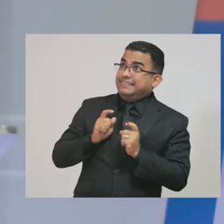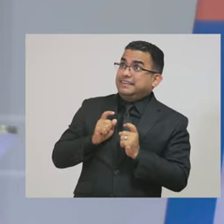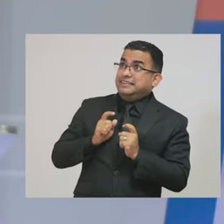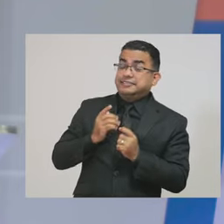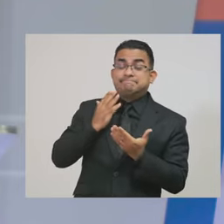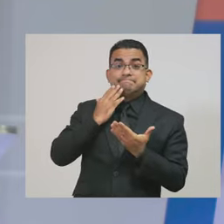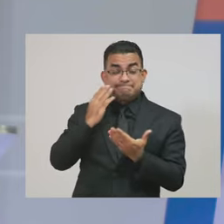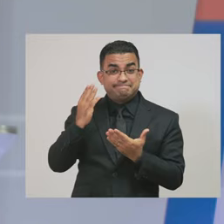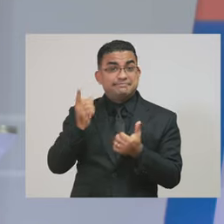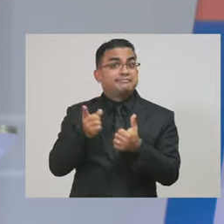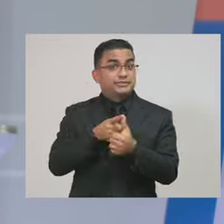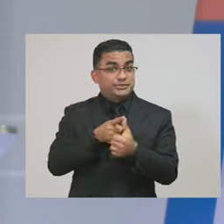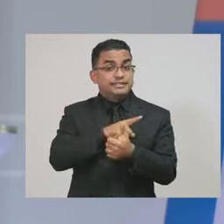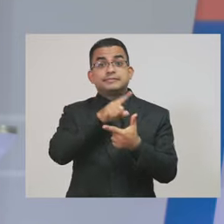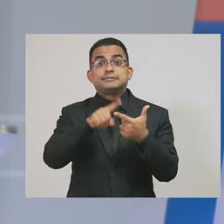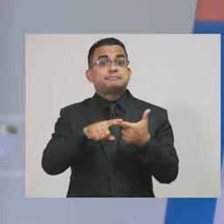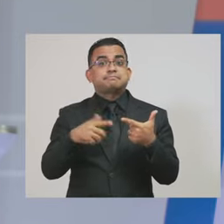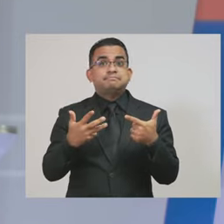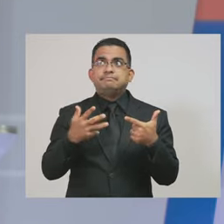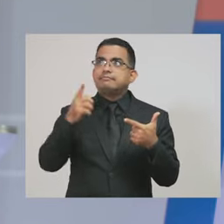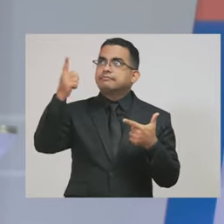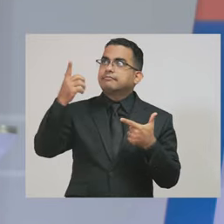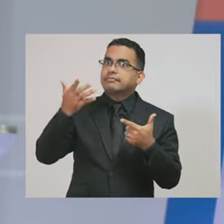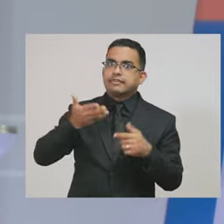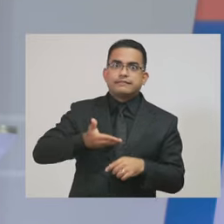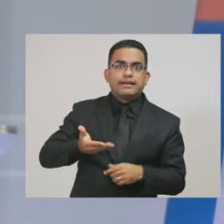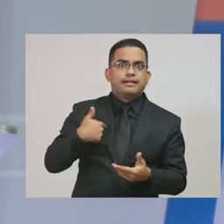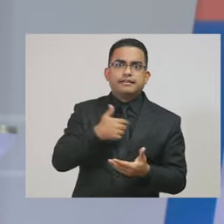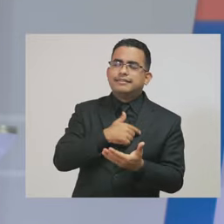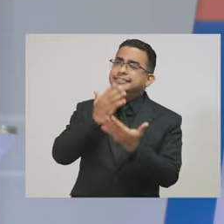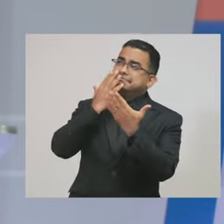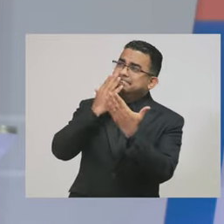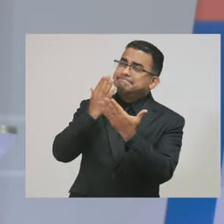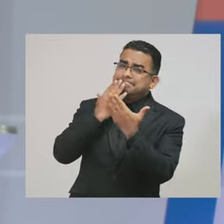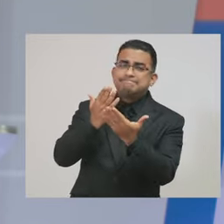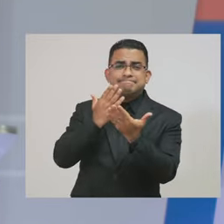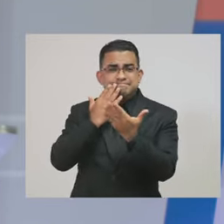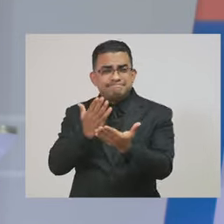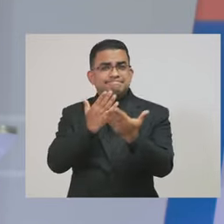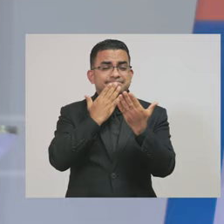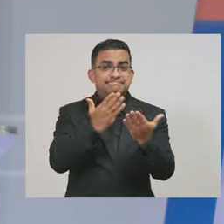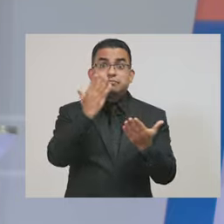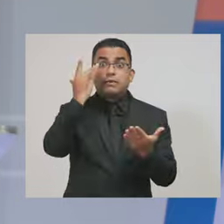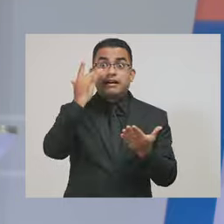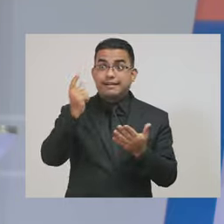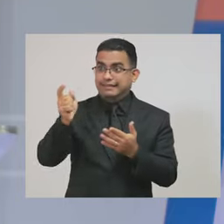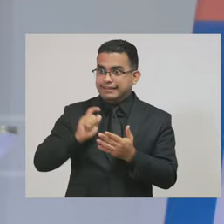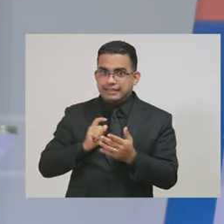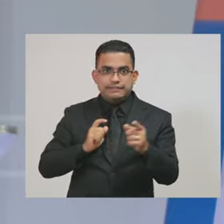de la vida que les ha dado en segundo lugar nos invita a ser agradecidos